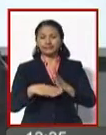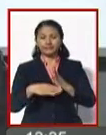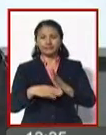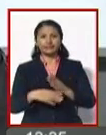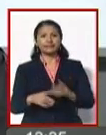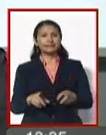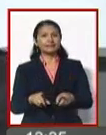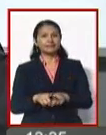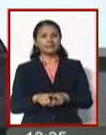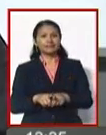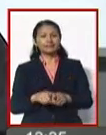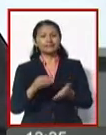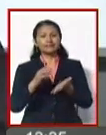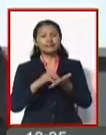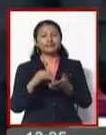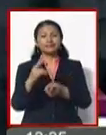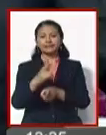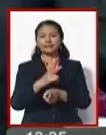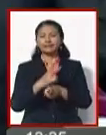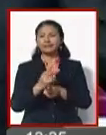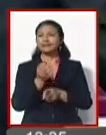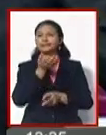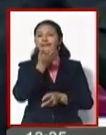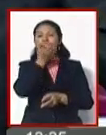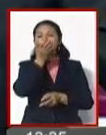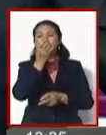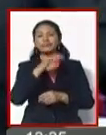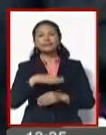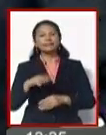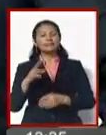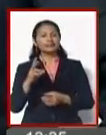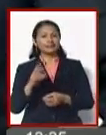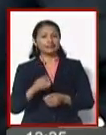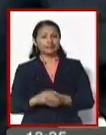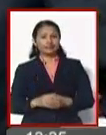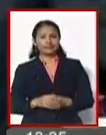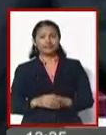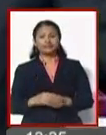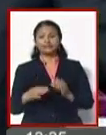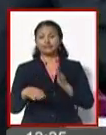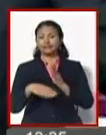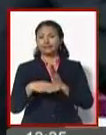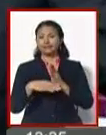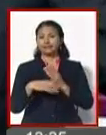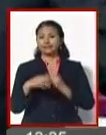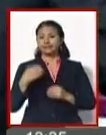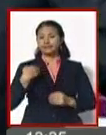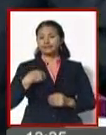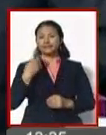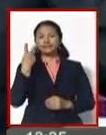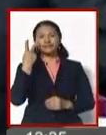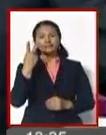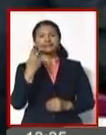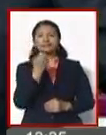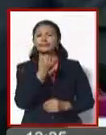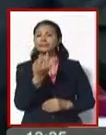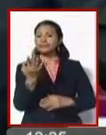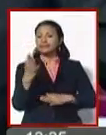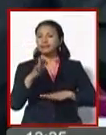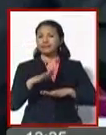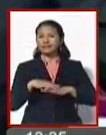fútbol, justamente es de la falta de mantenimiento. Especialistas de la Asociación de Fútbol Argentino llegaron al país para dar